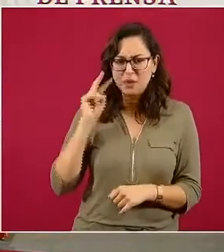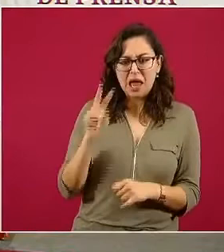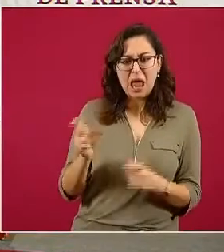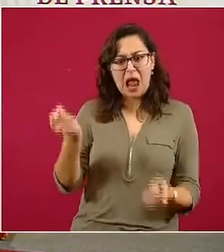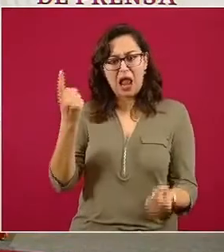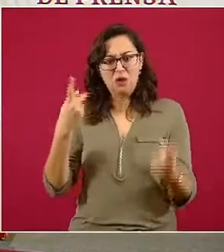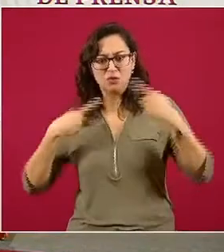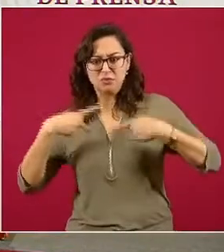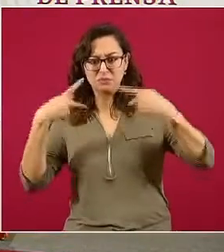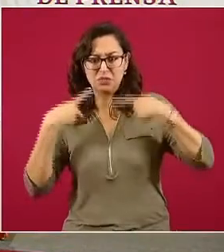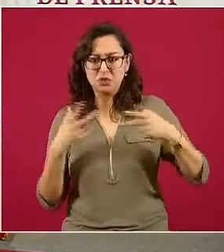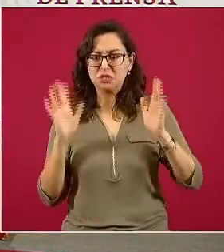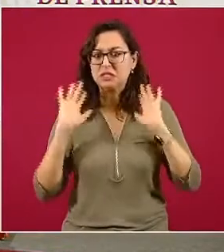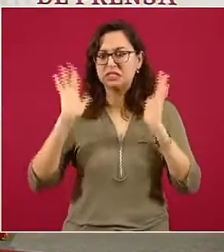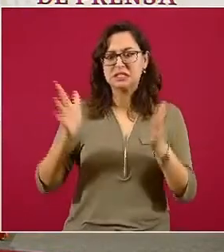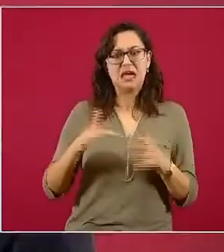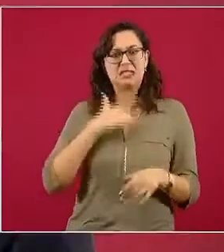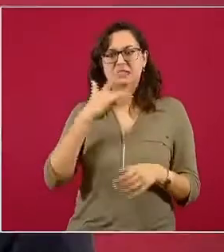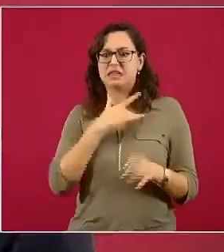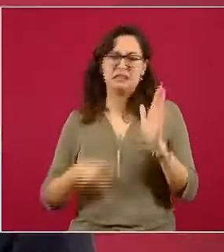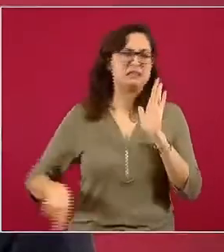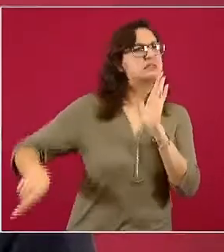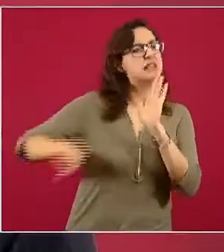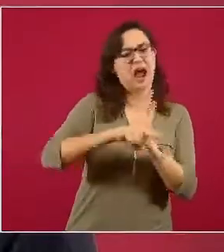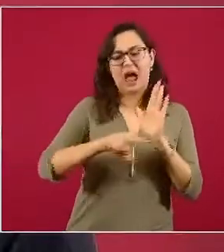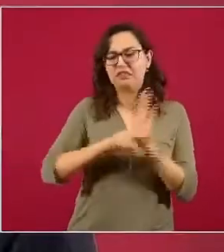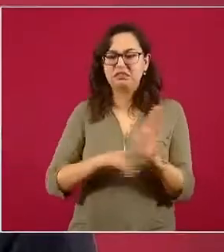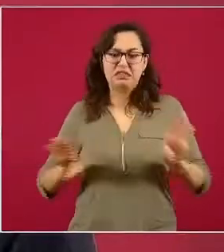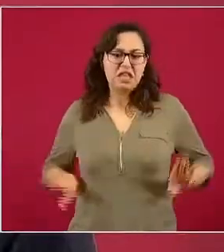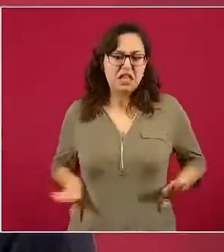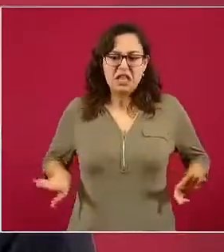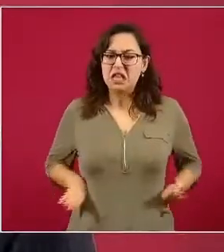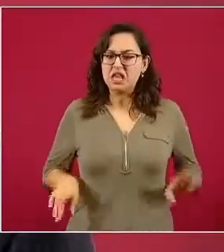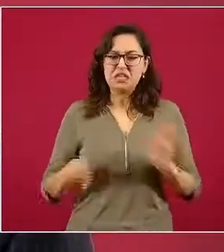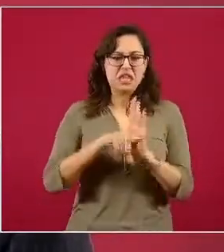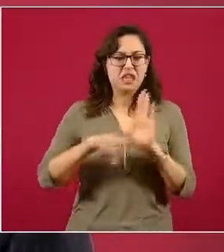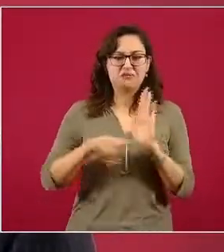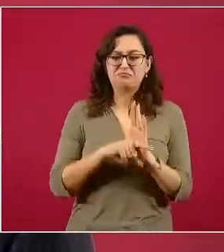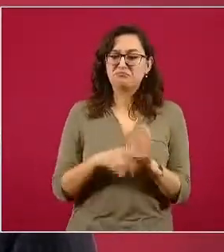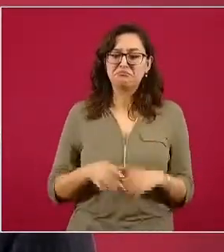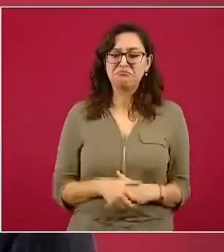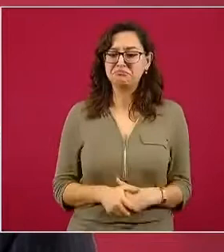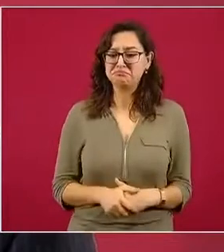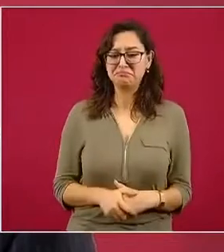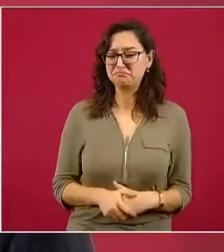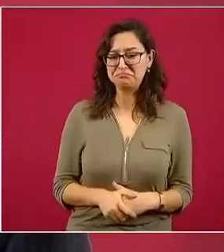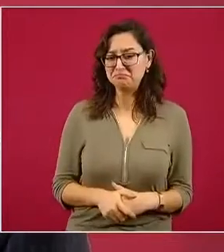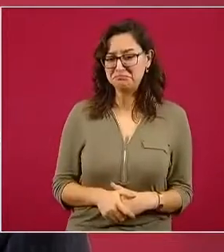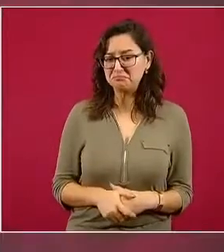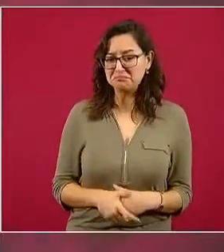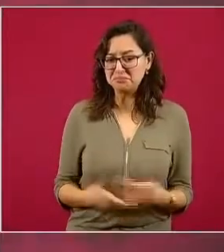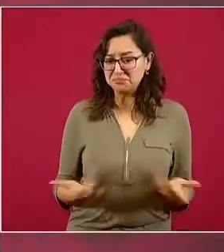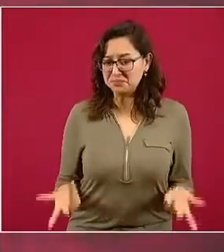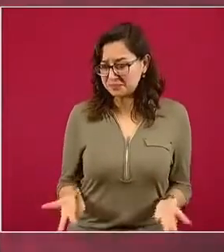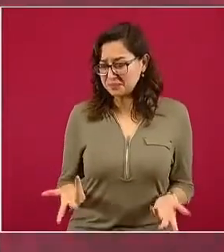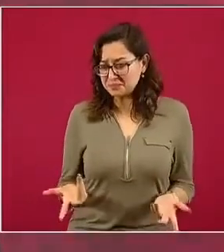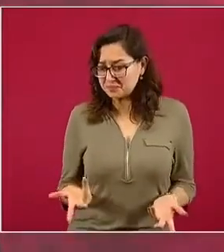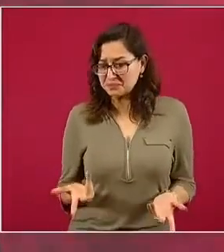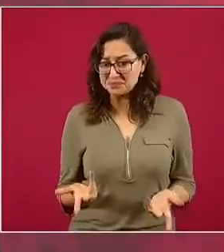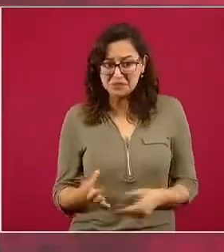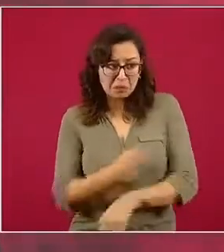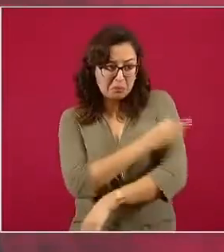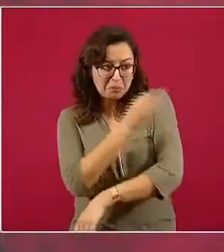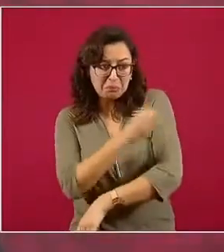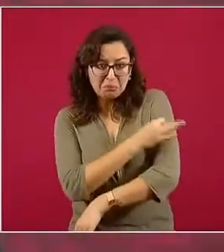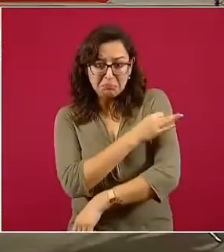ver el lado oscuro de la luna y ver la parte negativa. El volumen de operaciones es